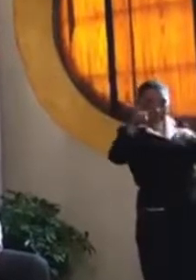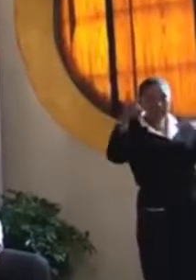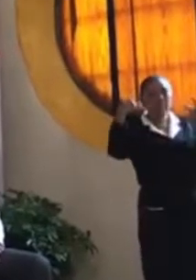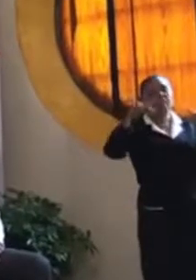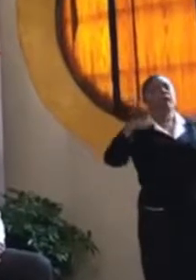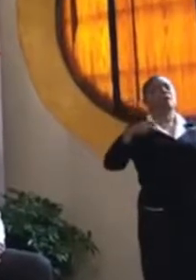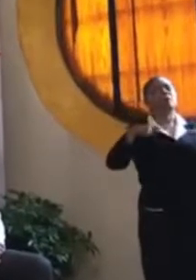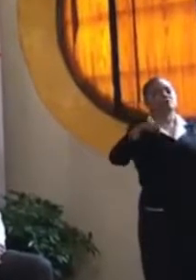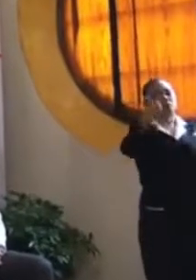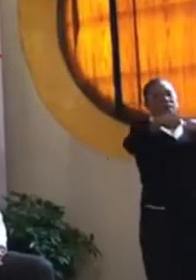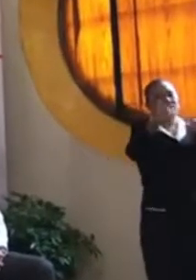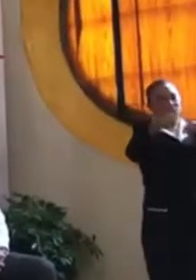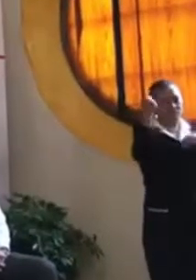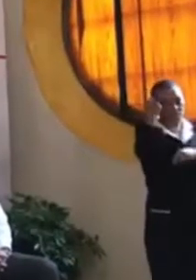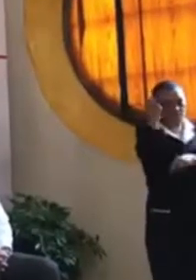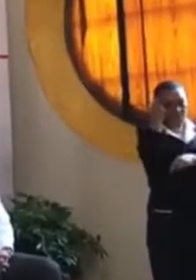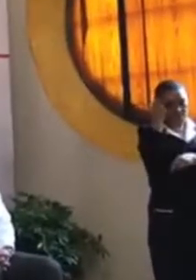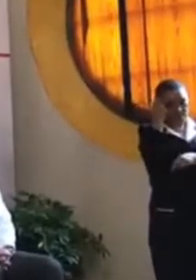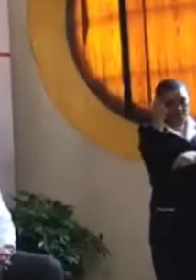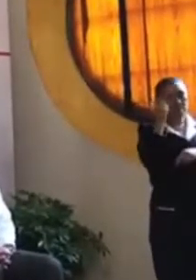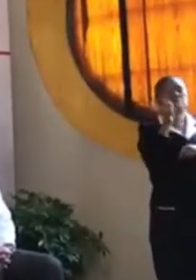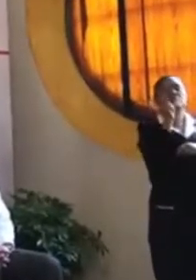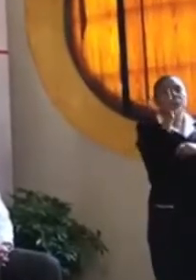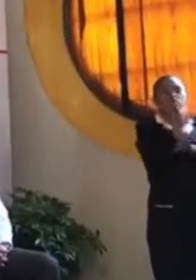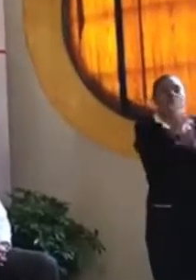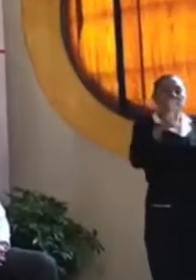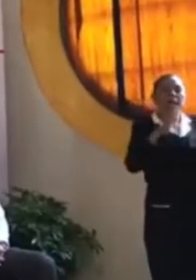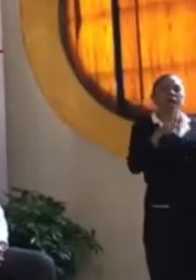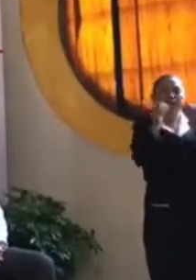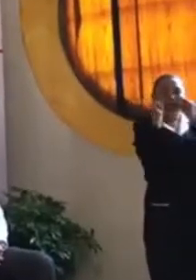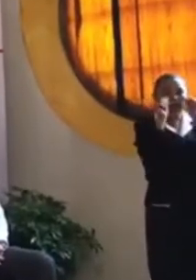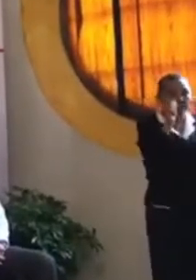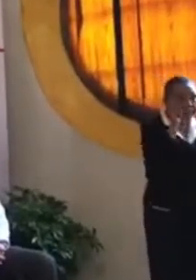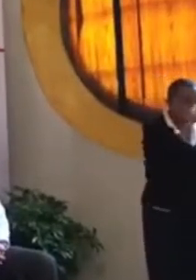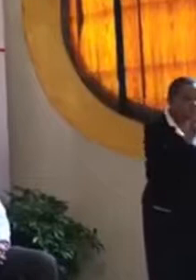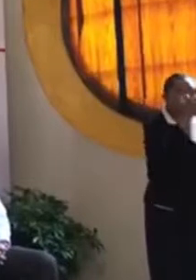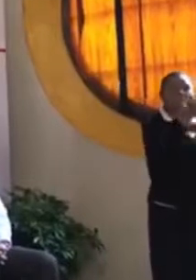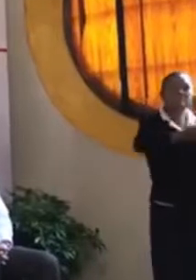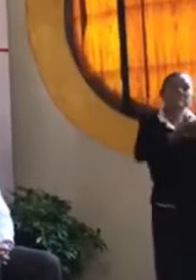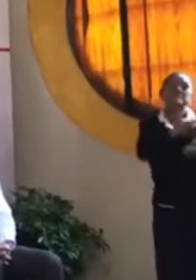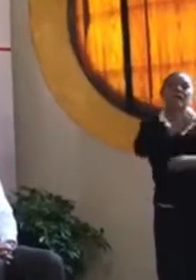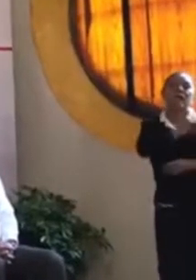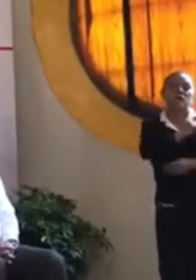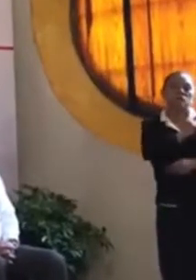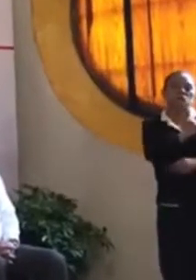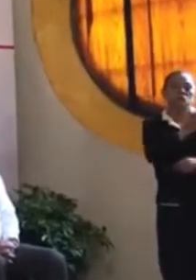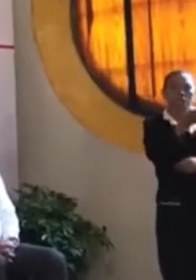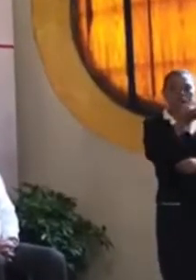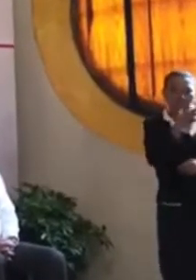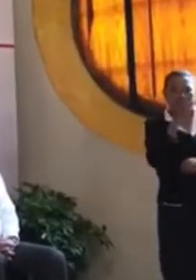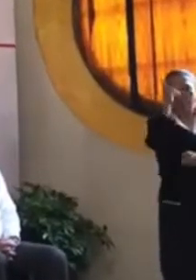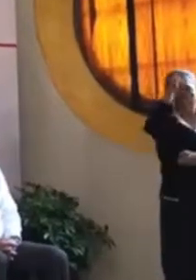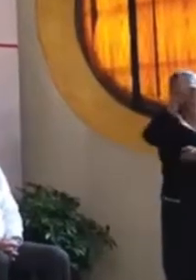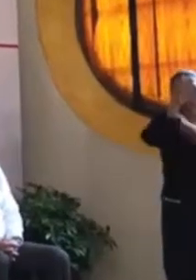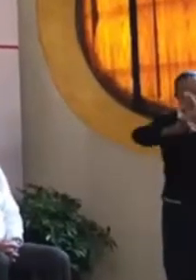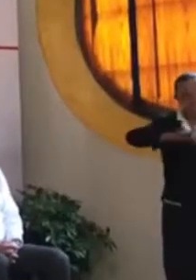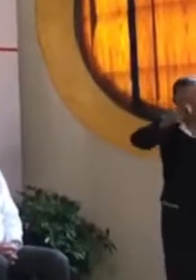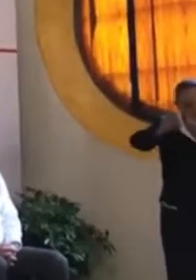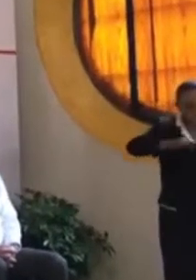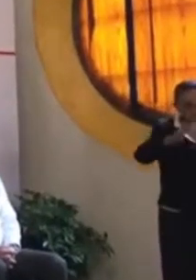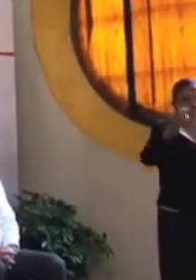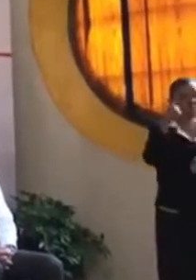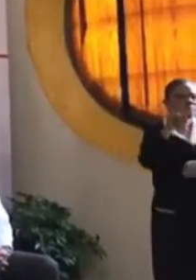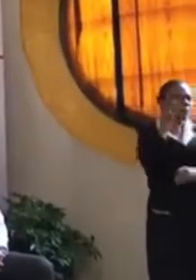la atención de servicios de salud y para generar todas las recomendaciones que recibe el sistema federal desde la